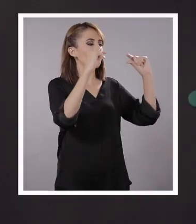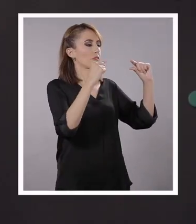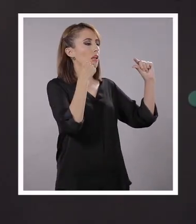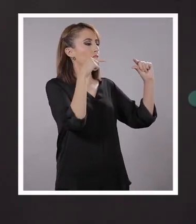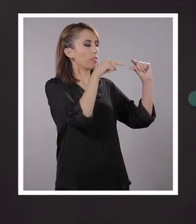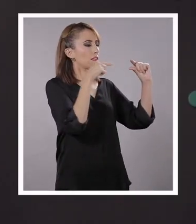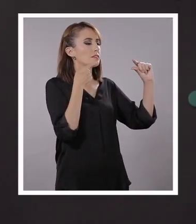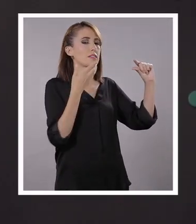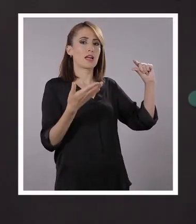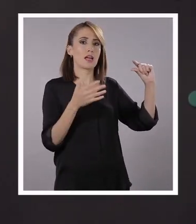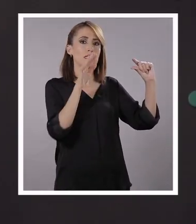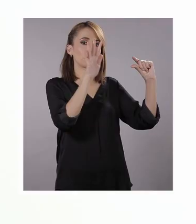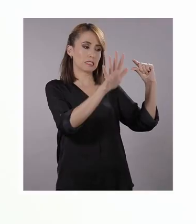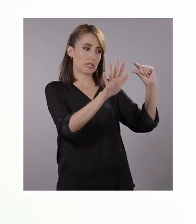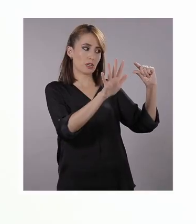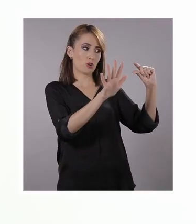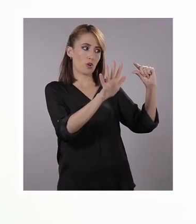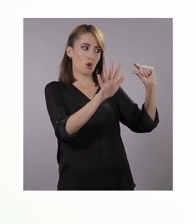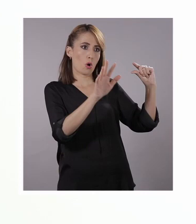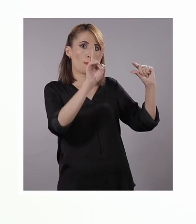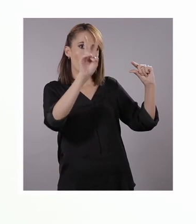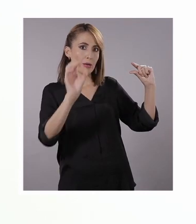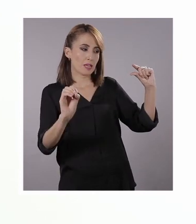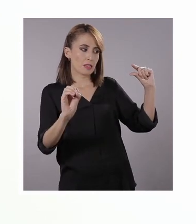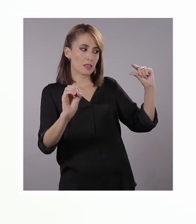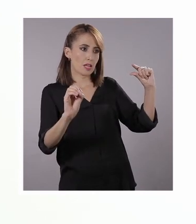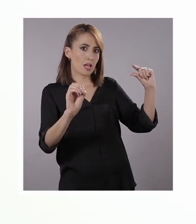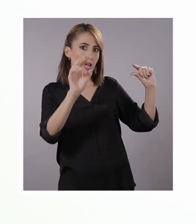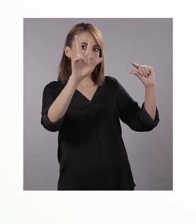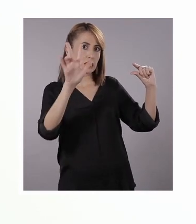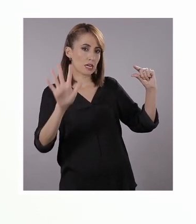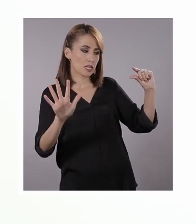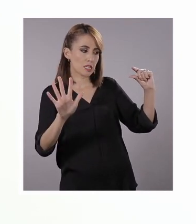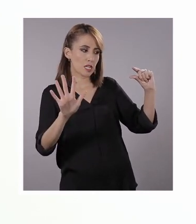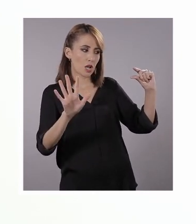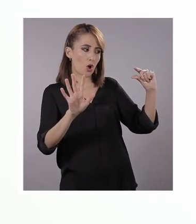1, 2, 3, 4, 5, 6, 7. Este patrón dice